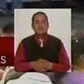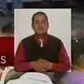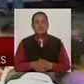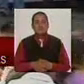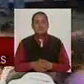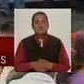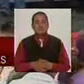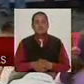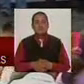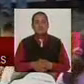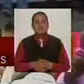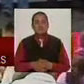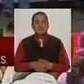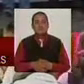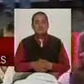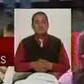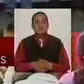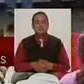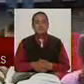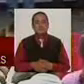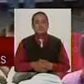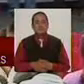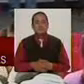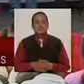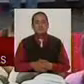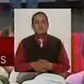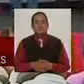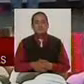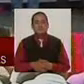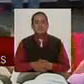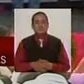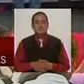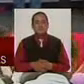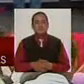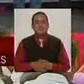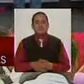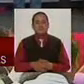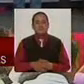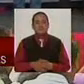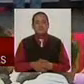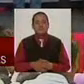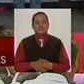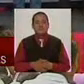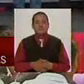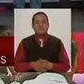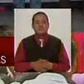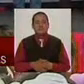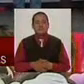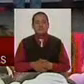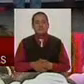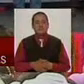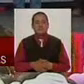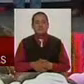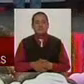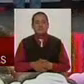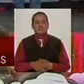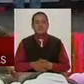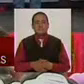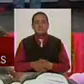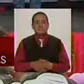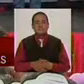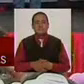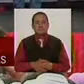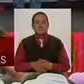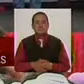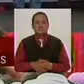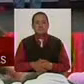a pi matas, papi auntas, así, neimo ena no anin, agatma ma iscam, ma dunú